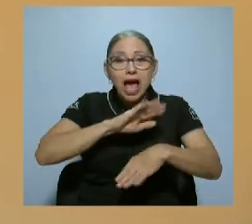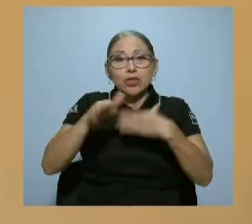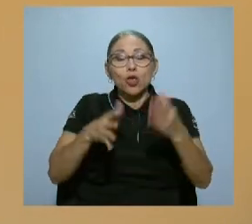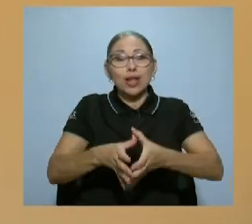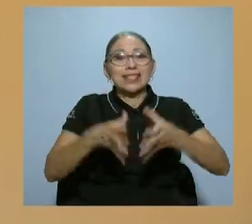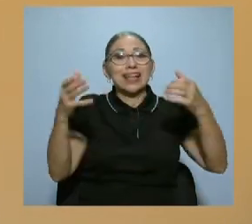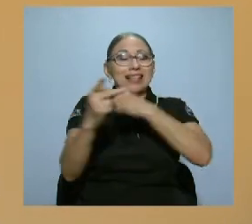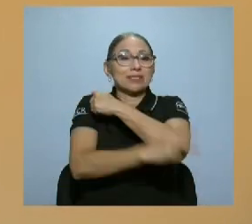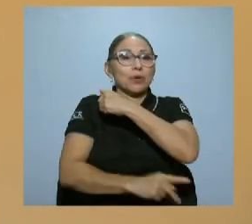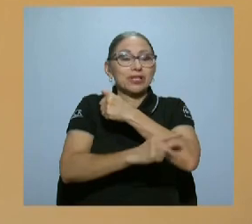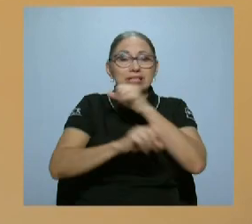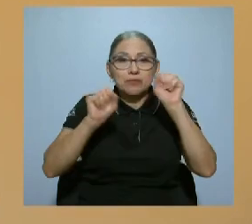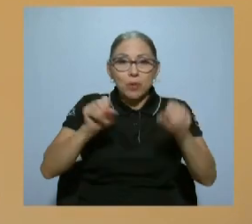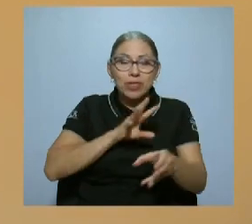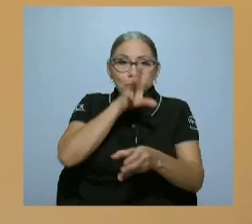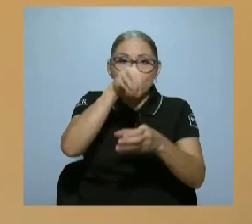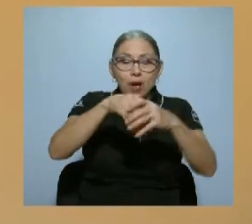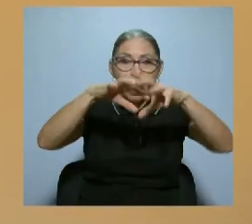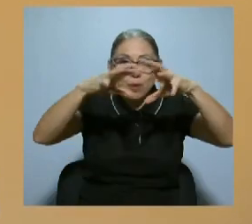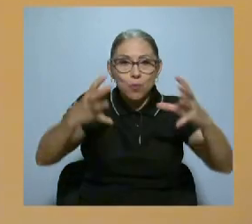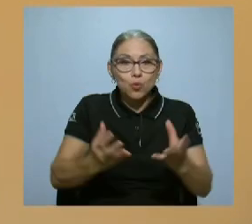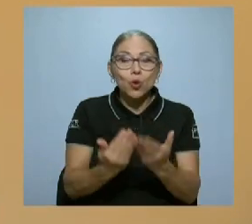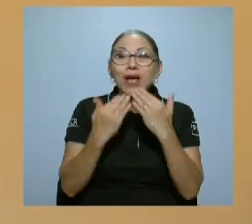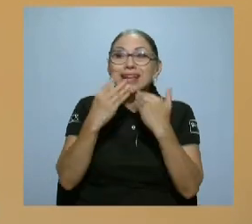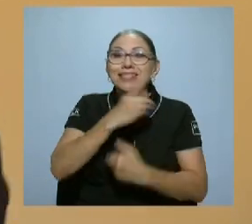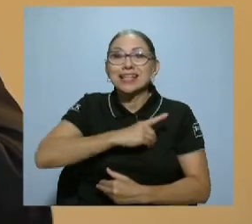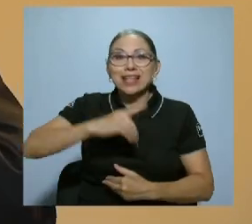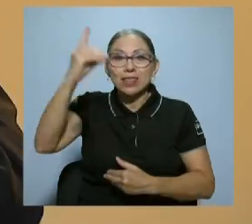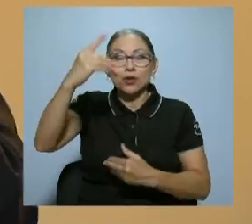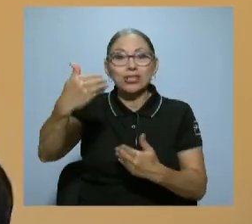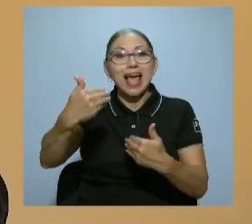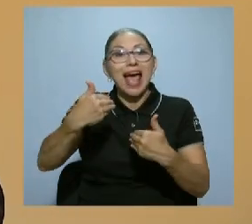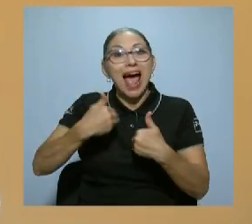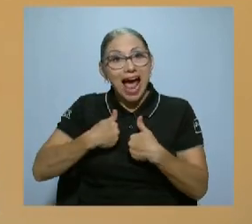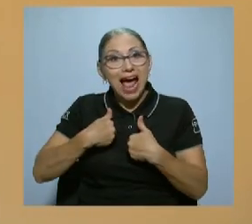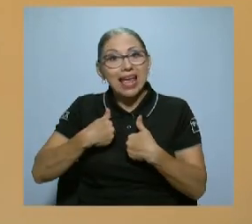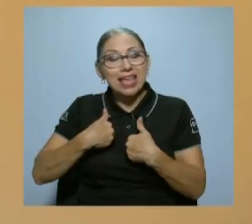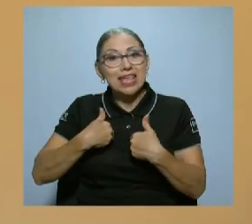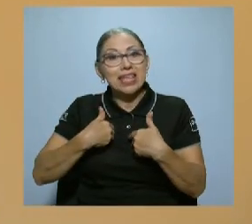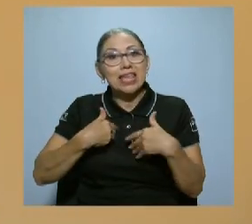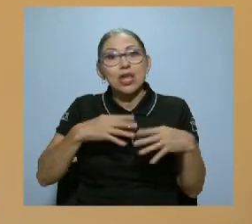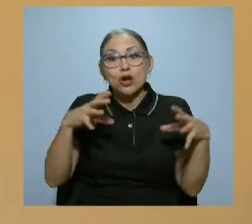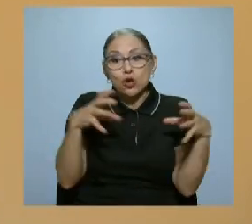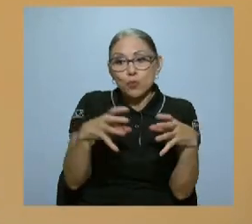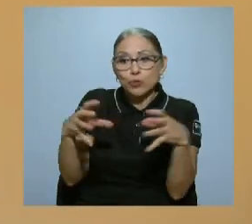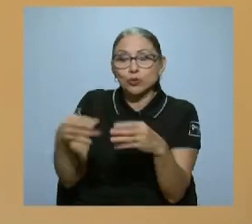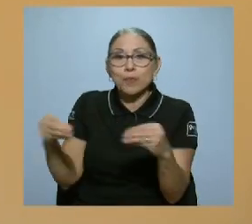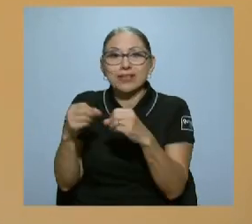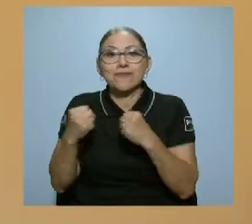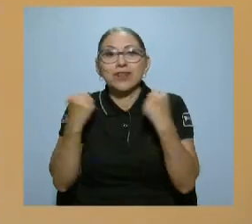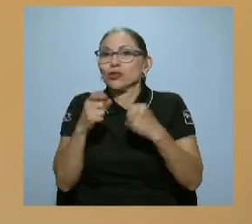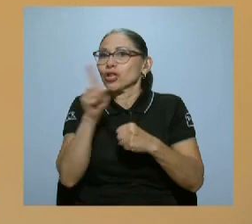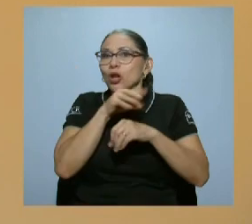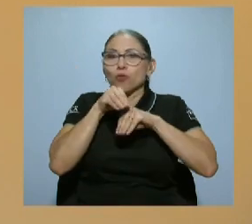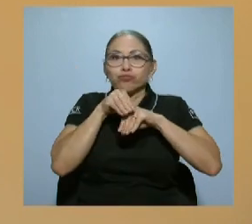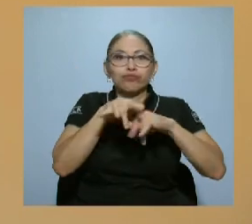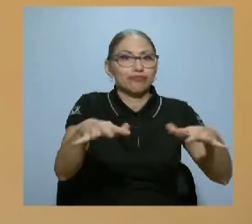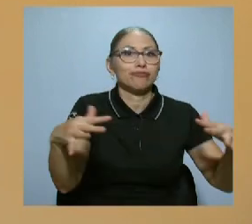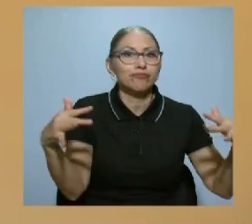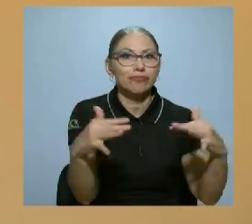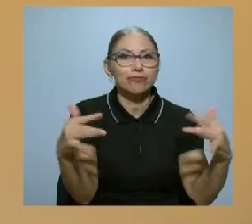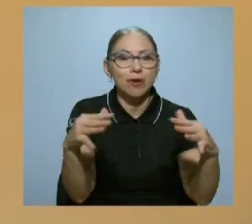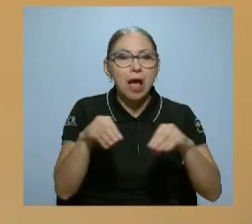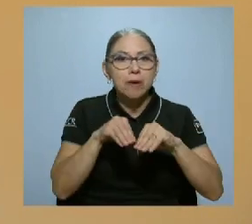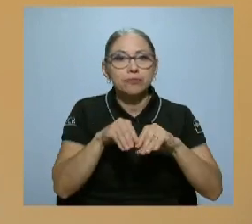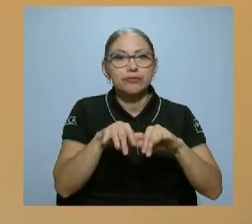Dios han prevalecido cabezas más frías que no han expandido los conflictos en esto, pero en cualquier momento